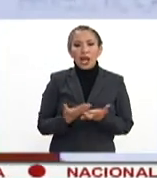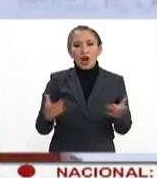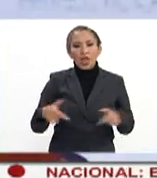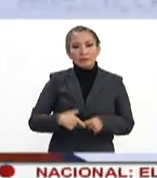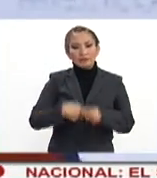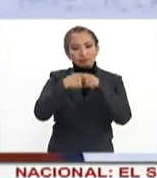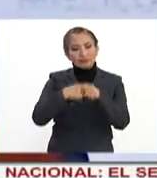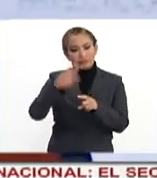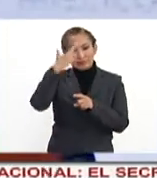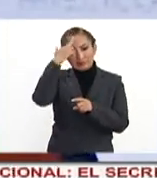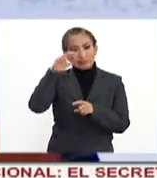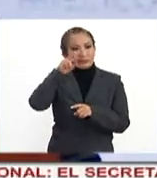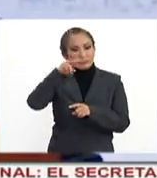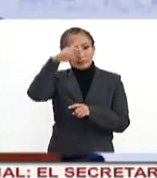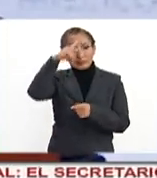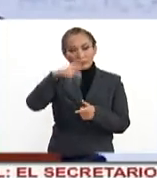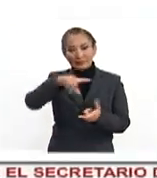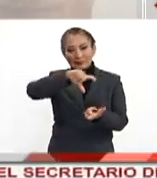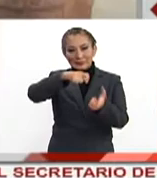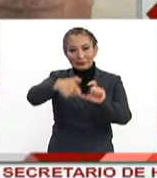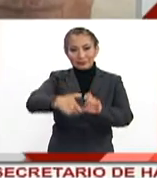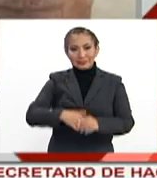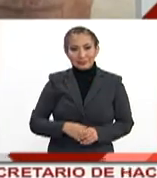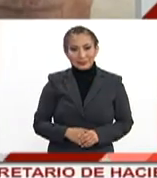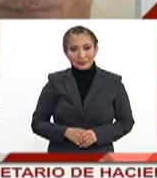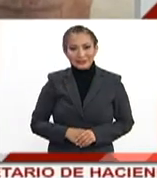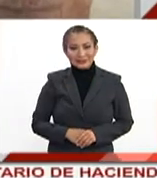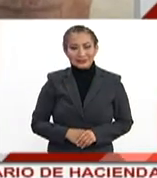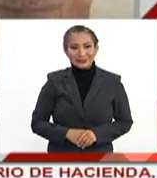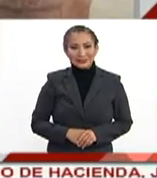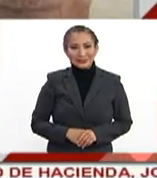Vamos a hacer una pausa. Le recuerdo que está usted viendo México al Día.